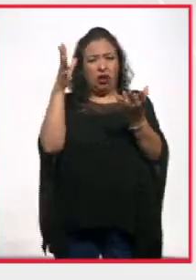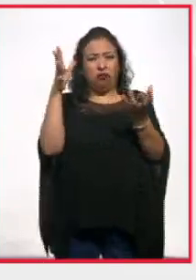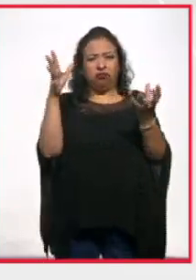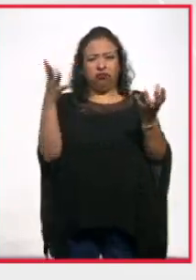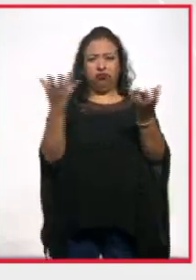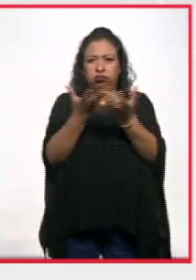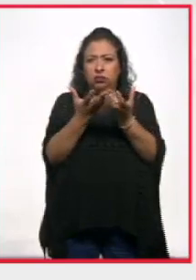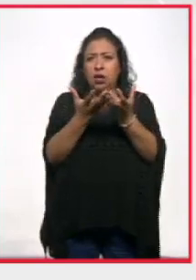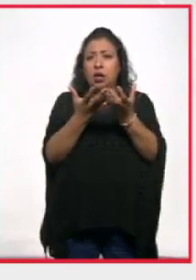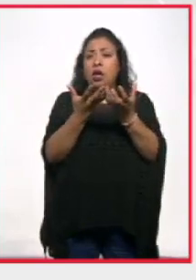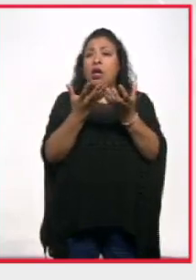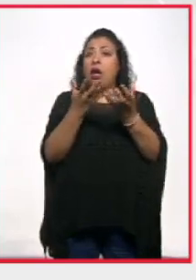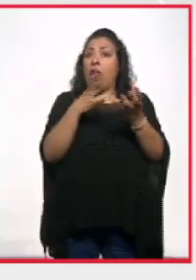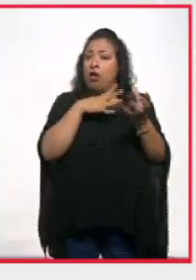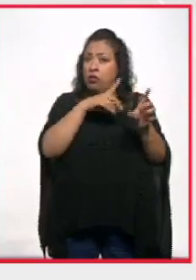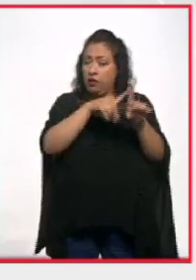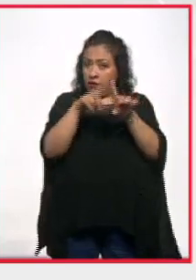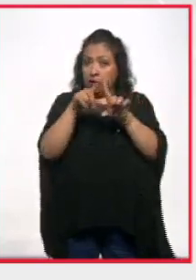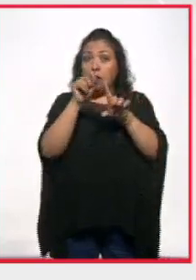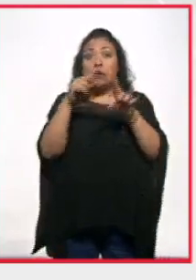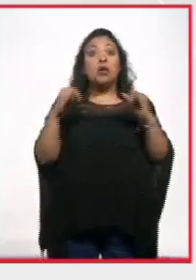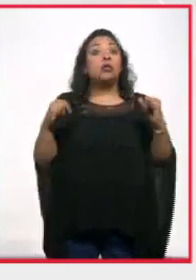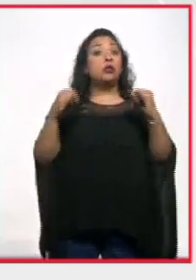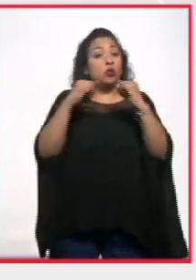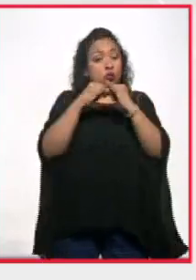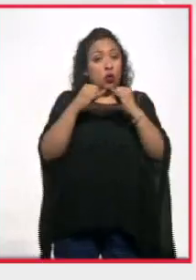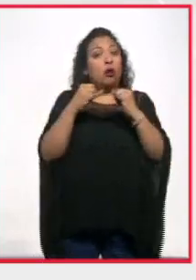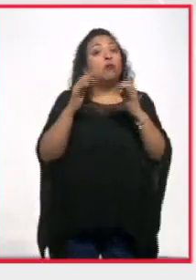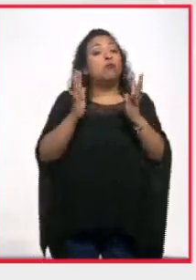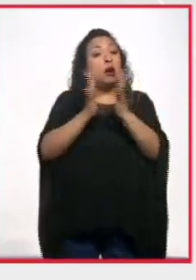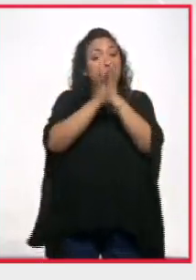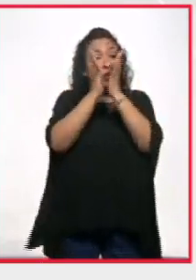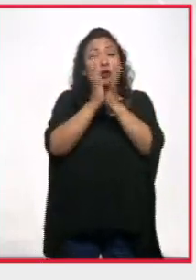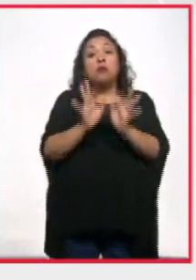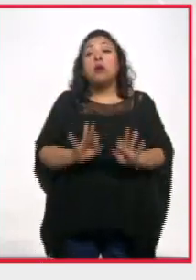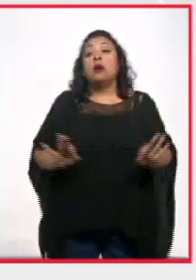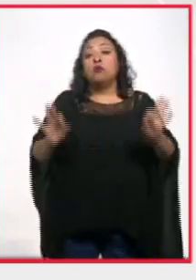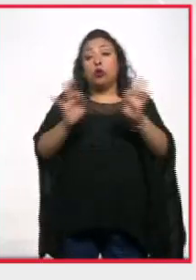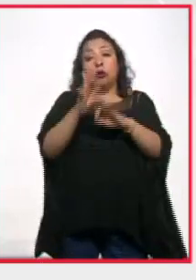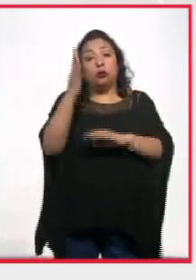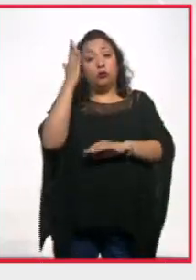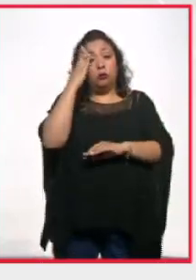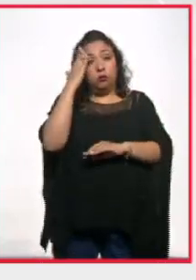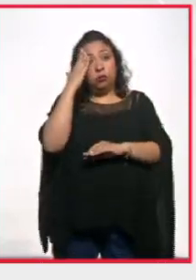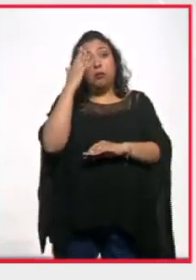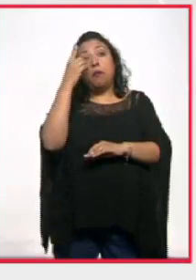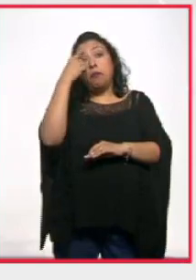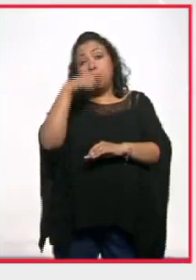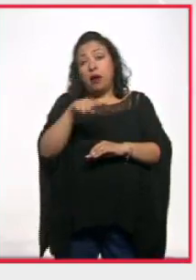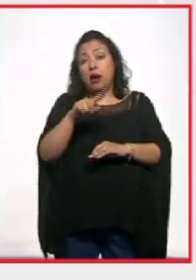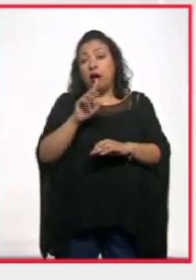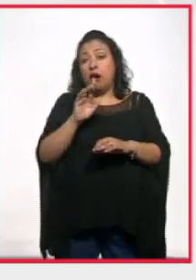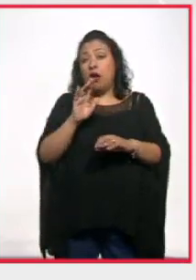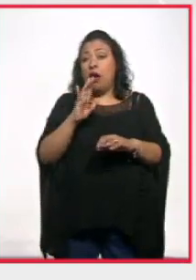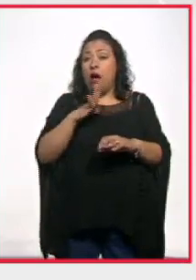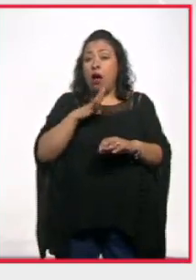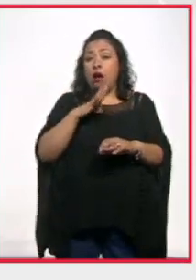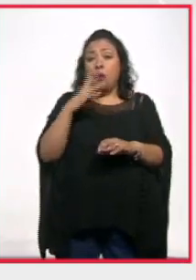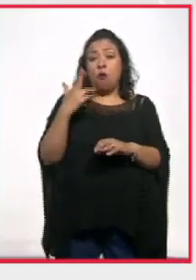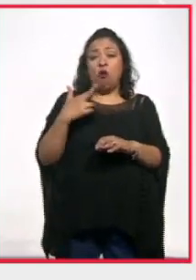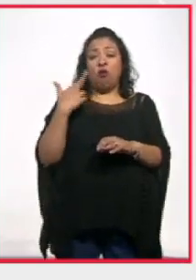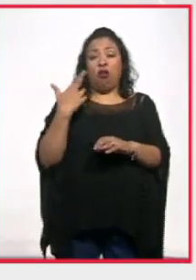variado. Y las instituciones, naturalmente, que en ello van a tener también un papel preponderante hasta para la consolidación del propio